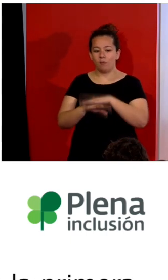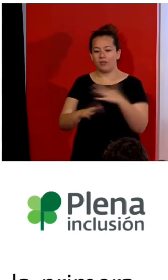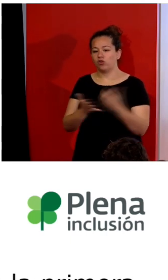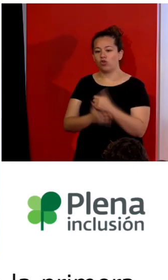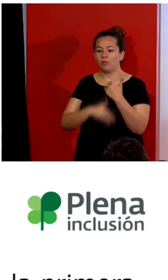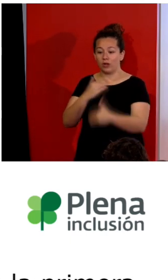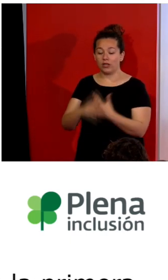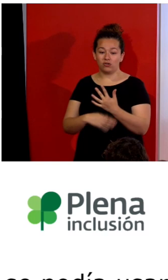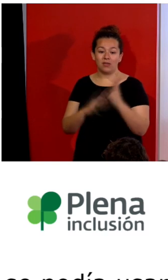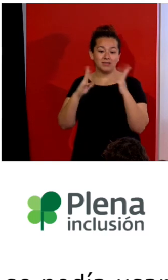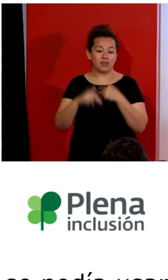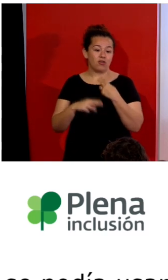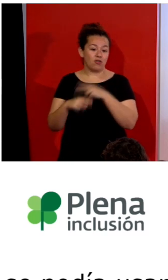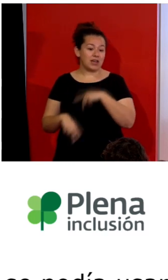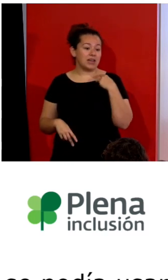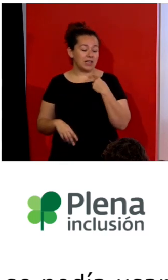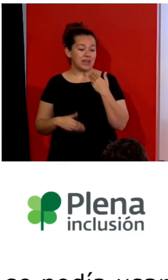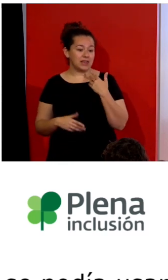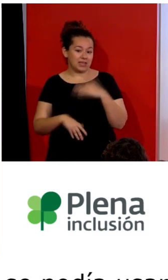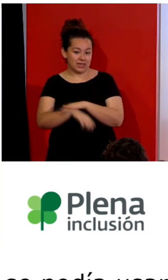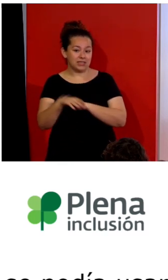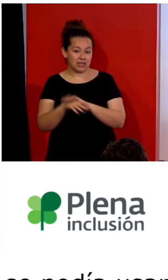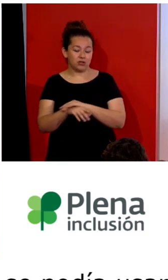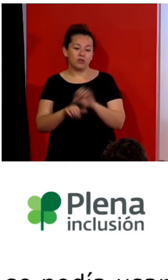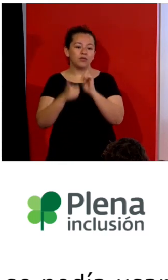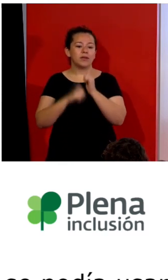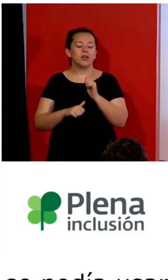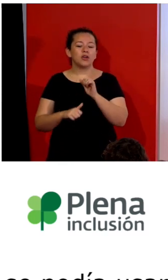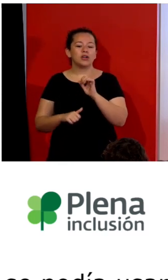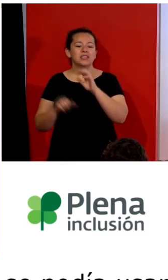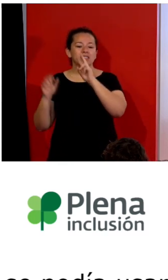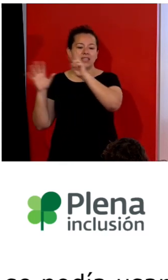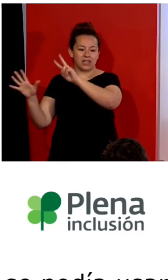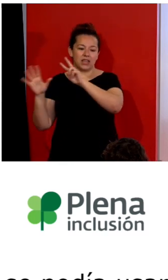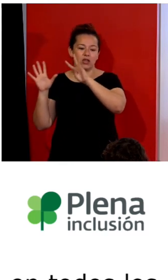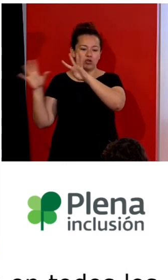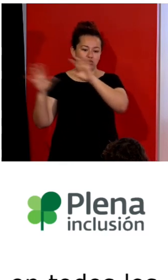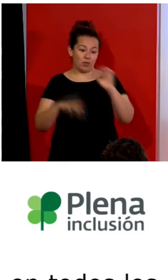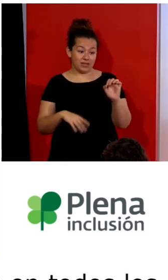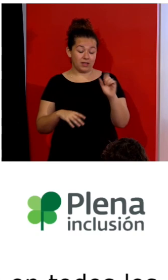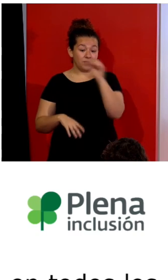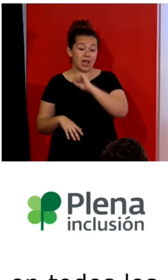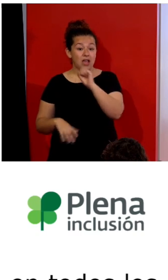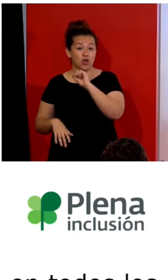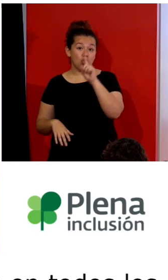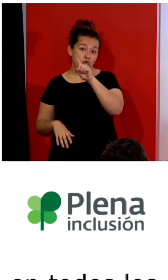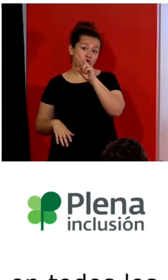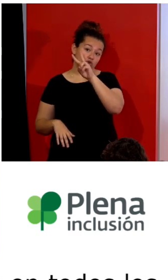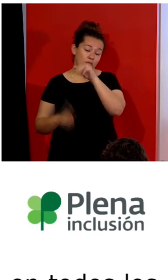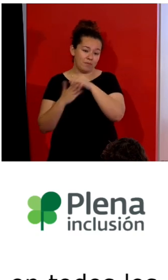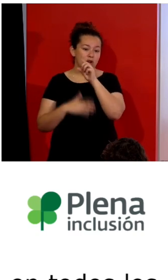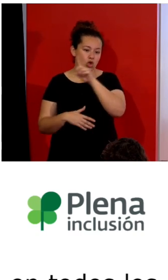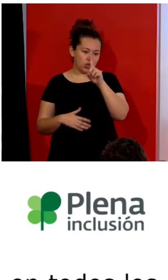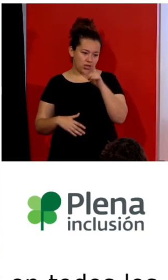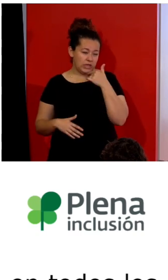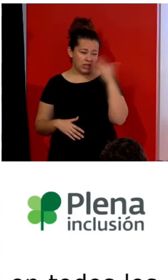Administración General del Estado, que es el formulario del modelo 790. En aquella época, en el año 2011 me estoy refiriendo porque todo ha avanzado